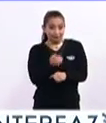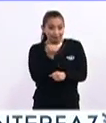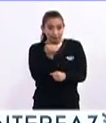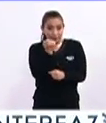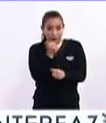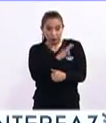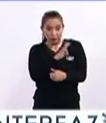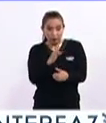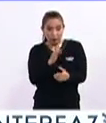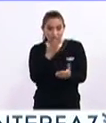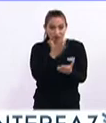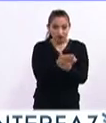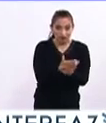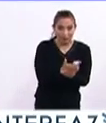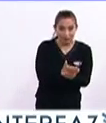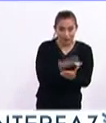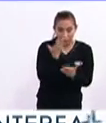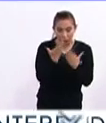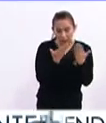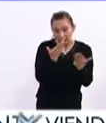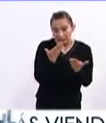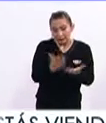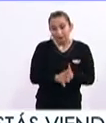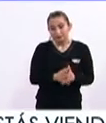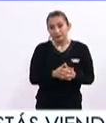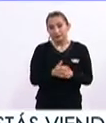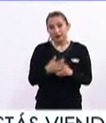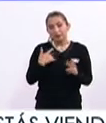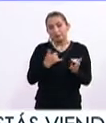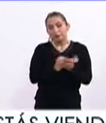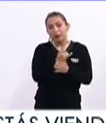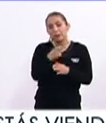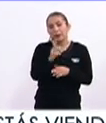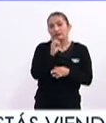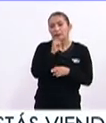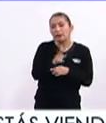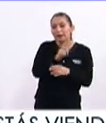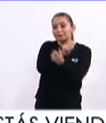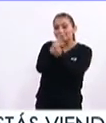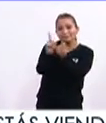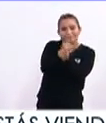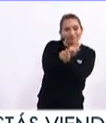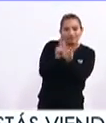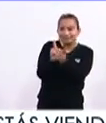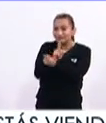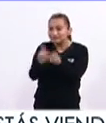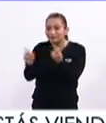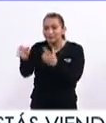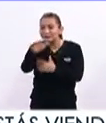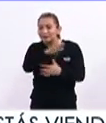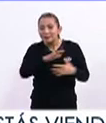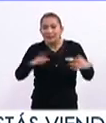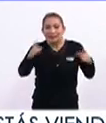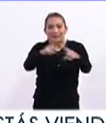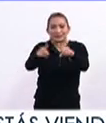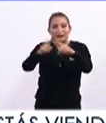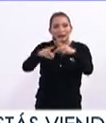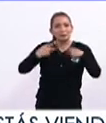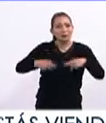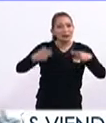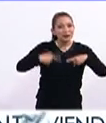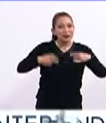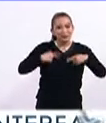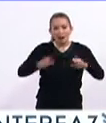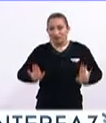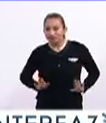poder, pues sí, estudiar una carrera en la que se haya decidido, pero también socializar con ese cúmulo de